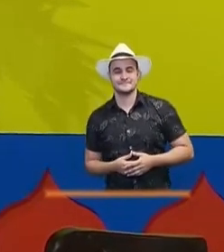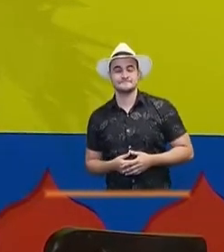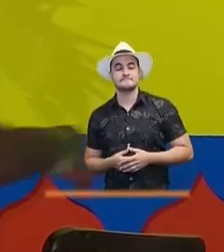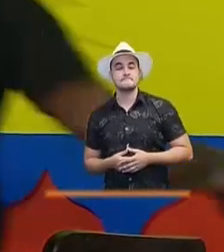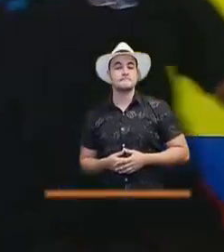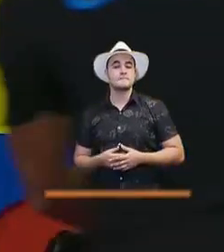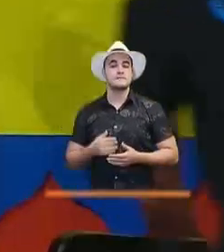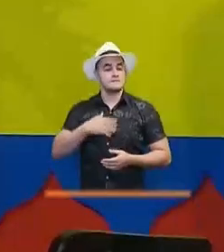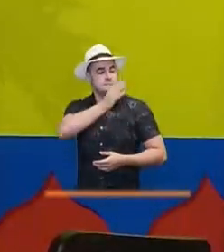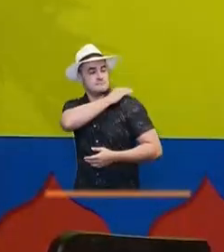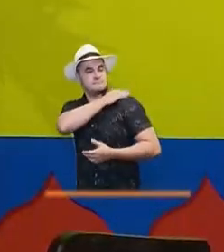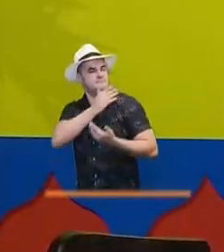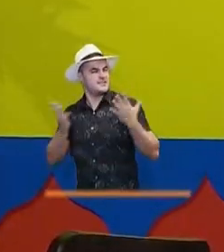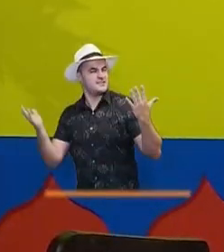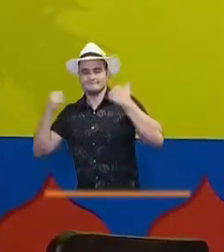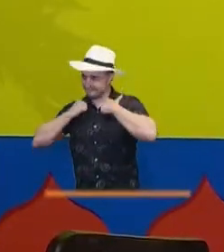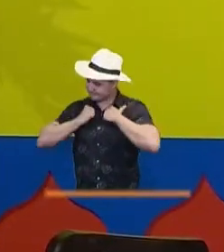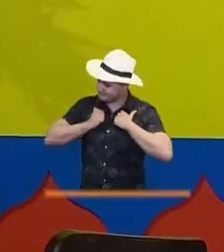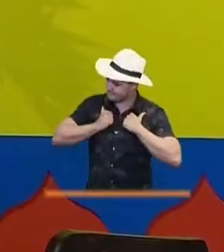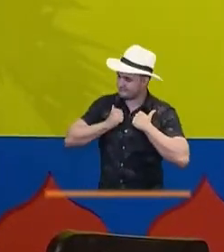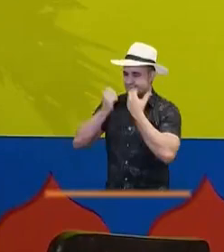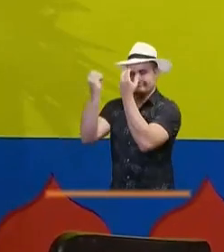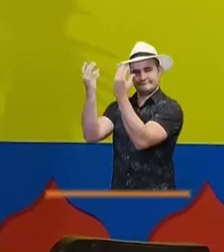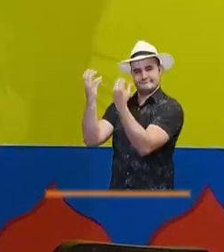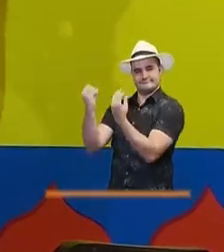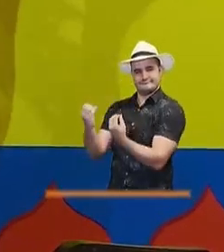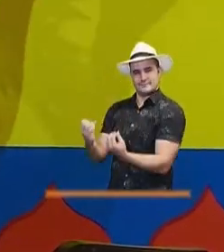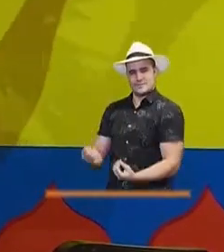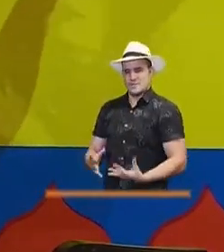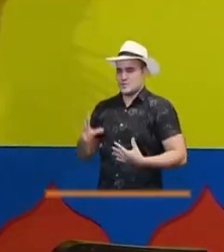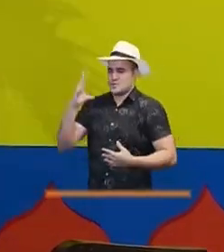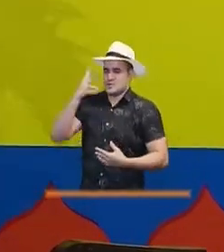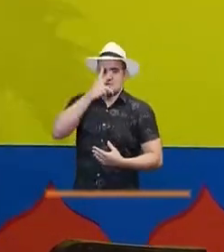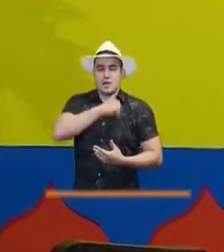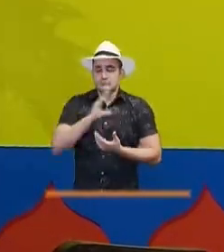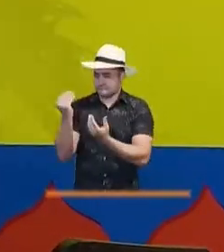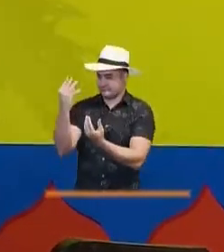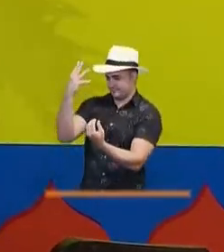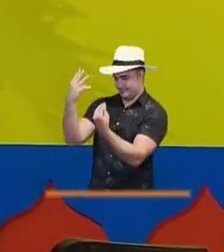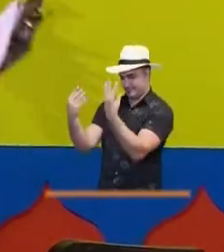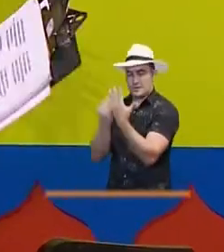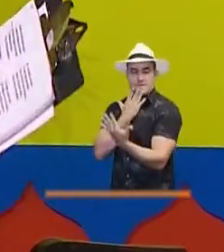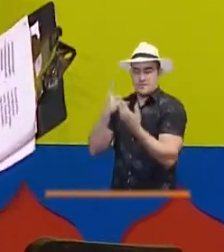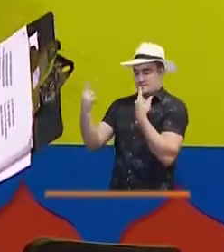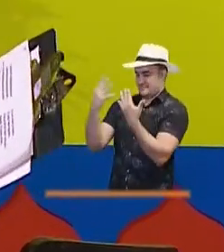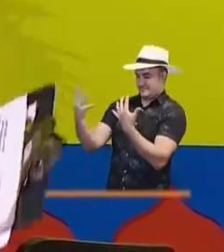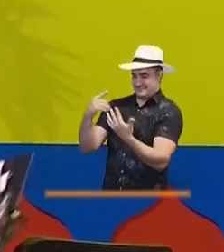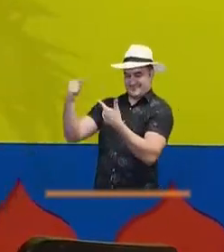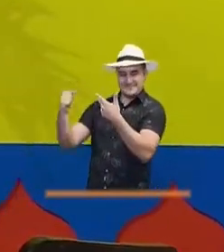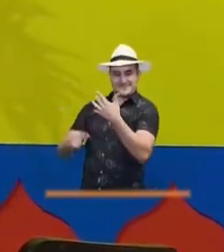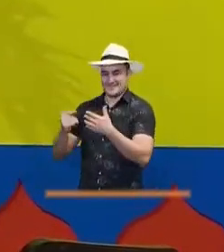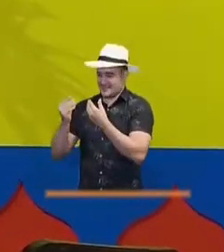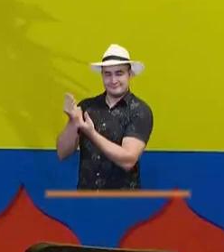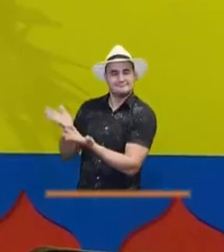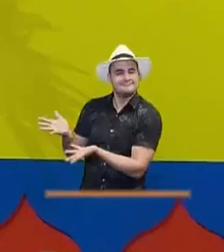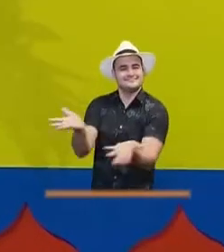En su espalda un silletero carga al más lindo florero, y entre clavel y jazmín hoy le dice a